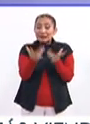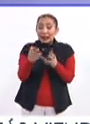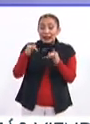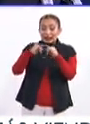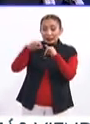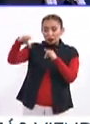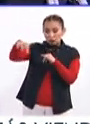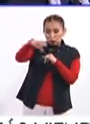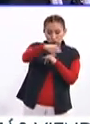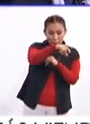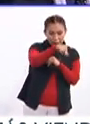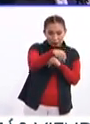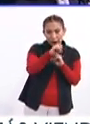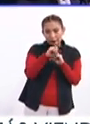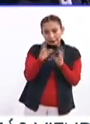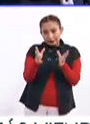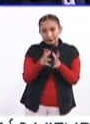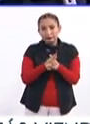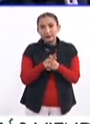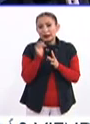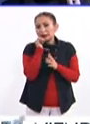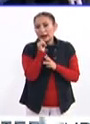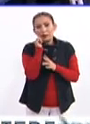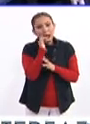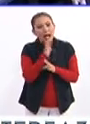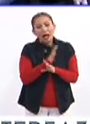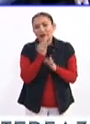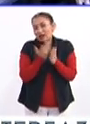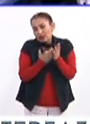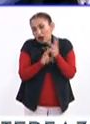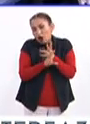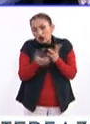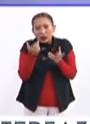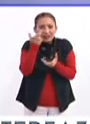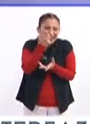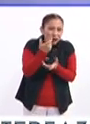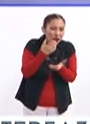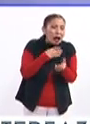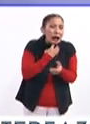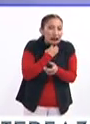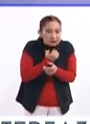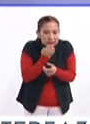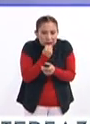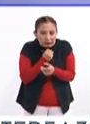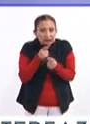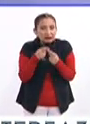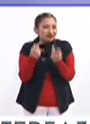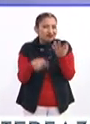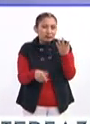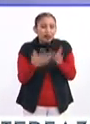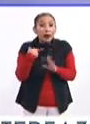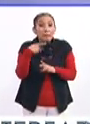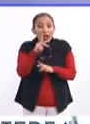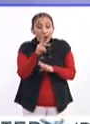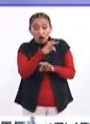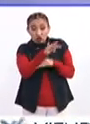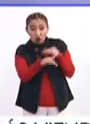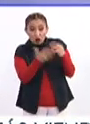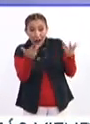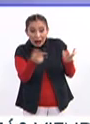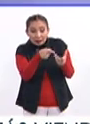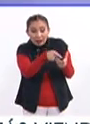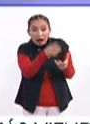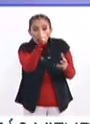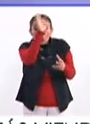las instituciones, que por supuesto siempre hay retos por delante, de presupuesto, de todo tipo de retos, pero todo lo que se hace